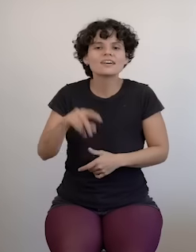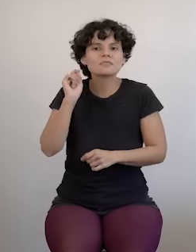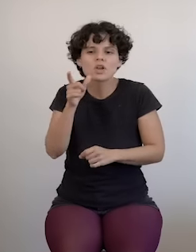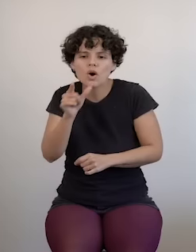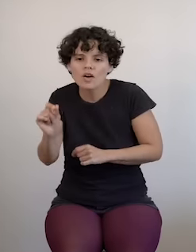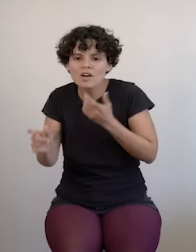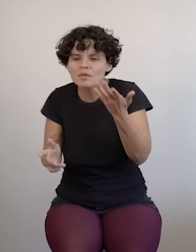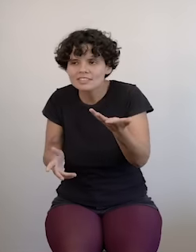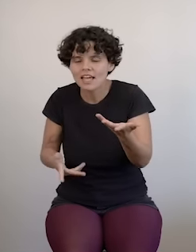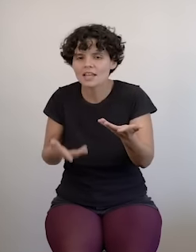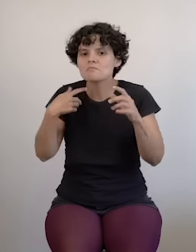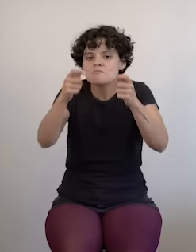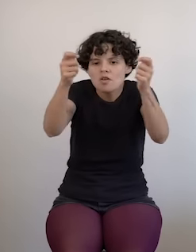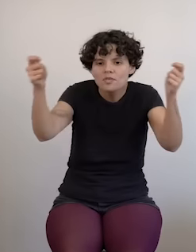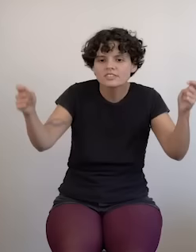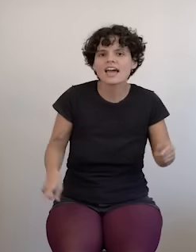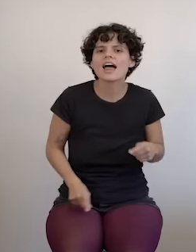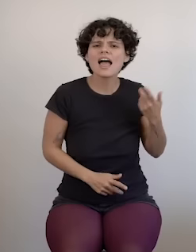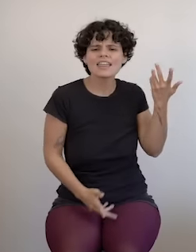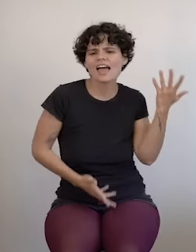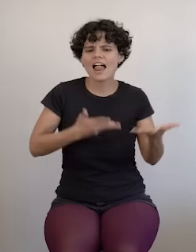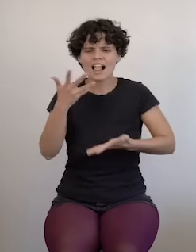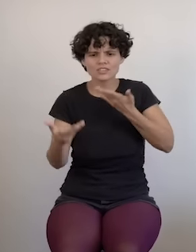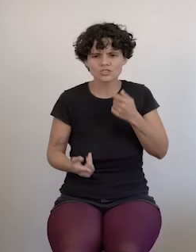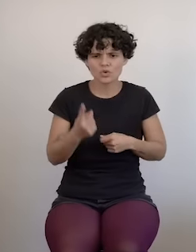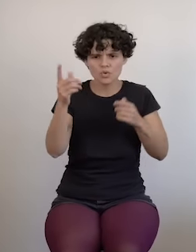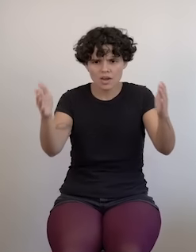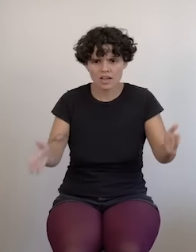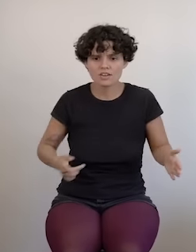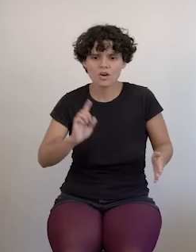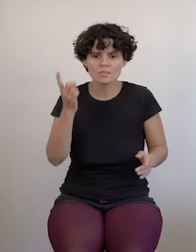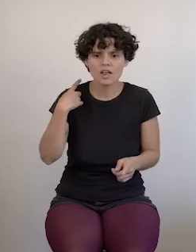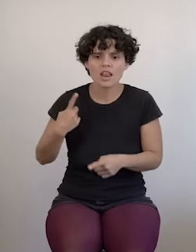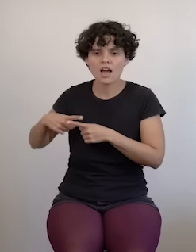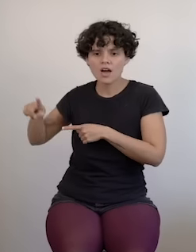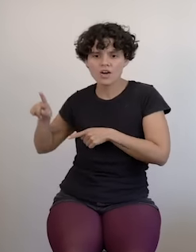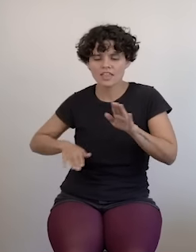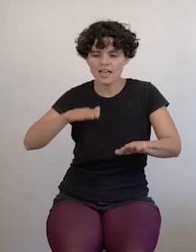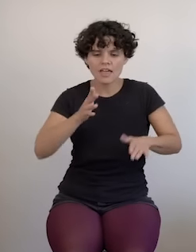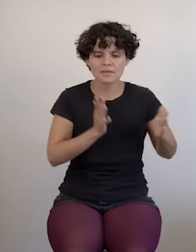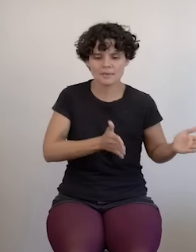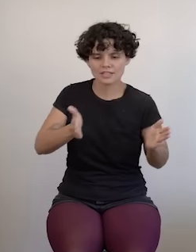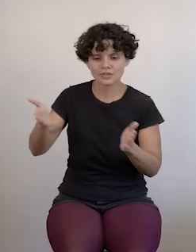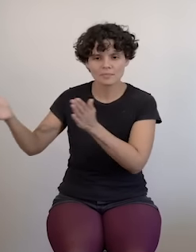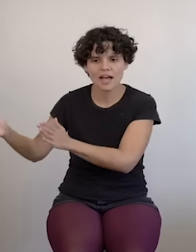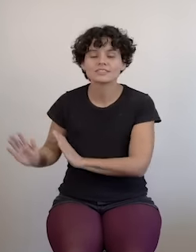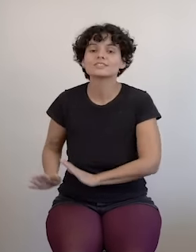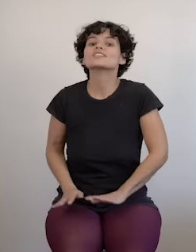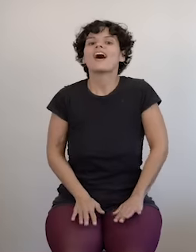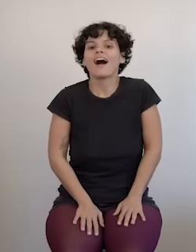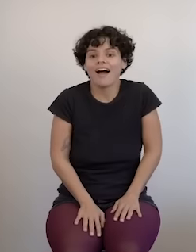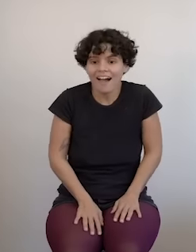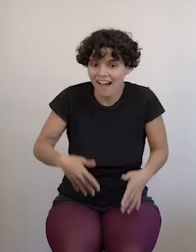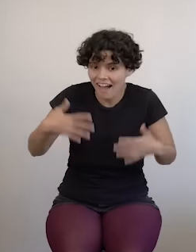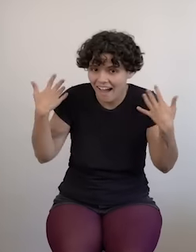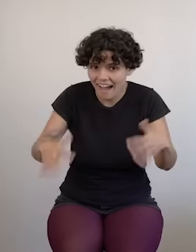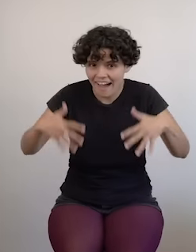¿sabes ahí? Vamos a hacer promoción al tiro. Esta es la buena canción del paso, no como la otra weá, del paso a paso.